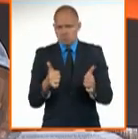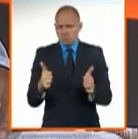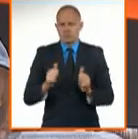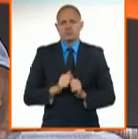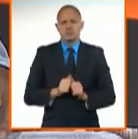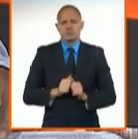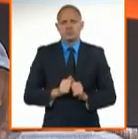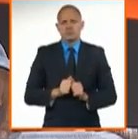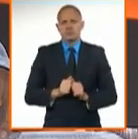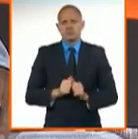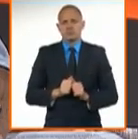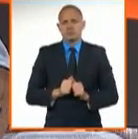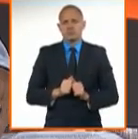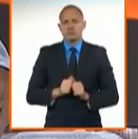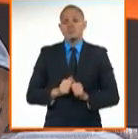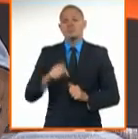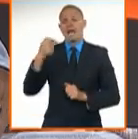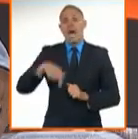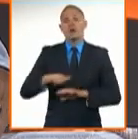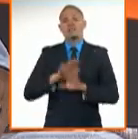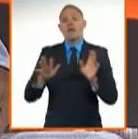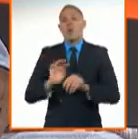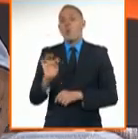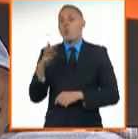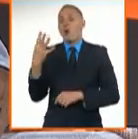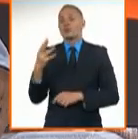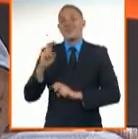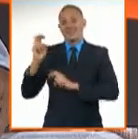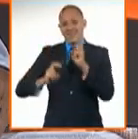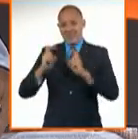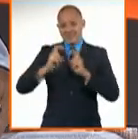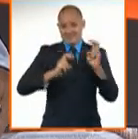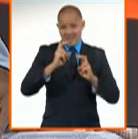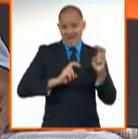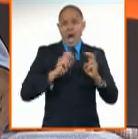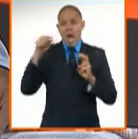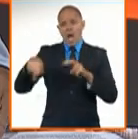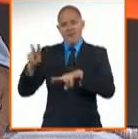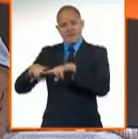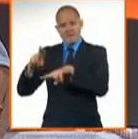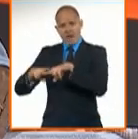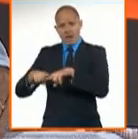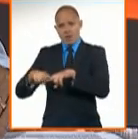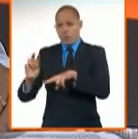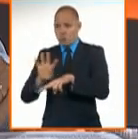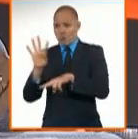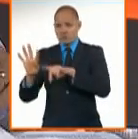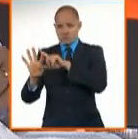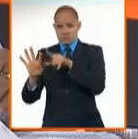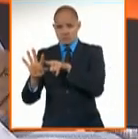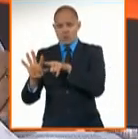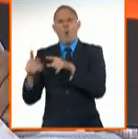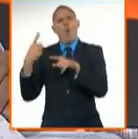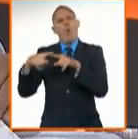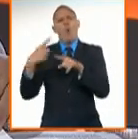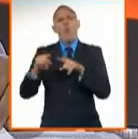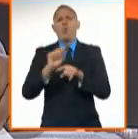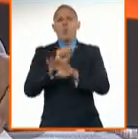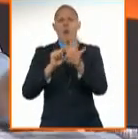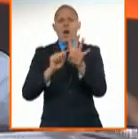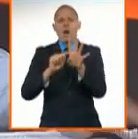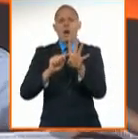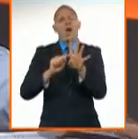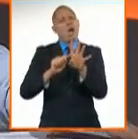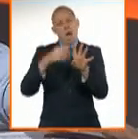y cuatro talleres que están de fabricación y reparación de pieza aquí en la habana y cuatro que están distribuidos en el en el resto del